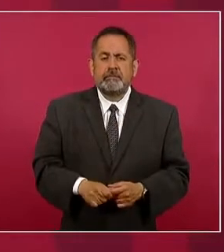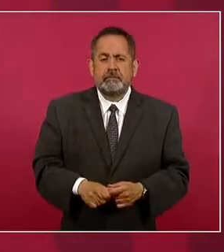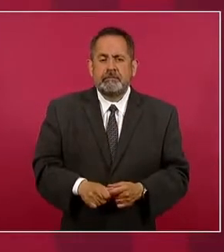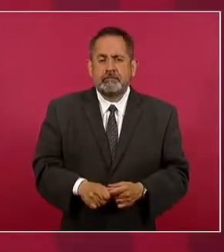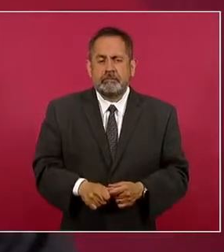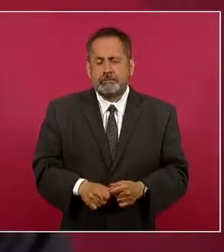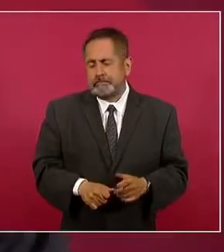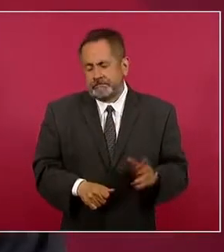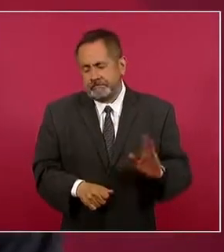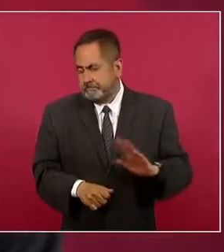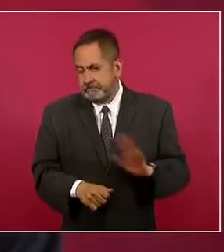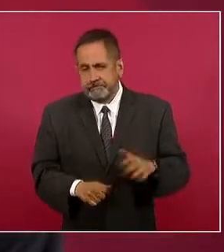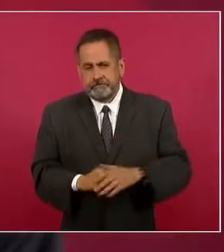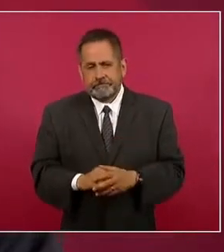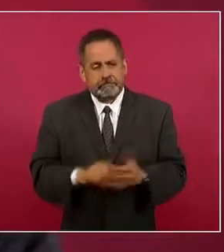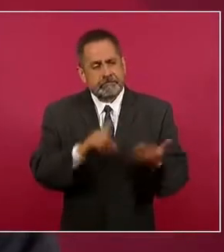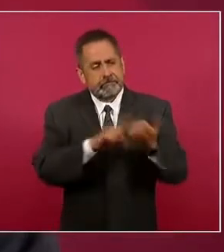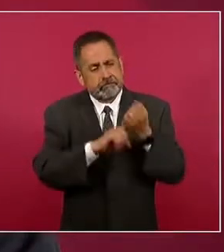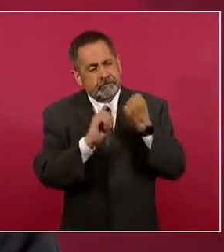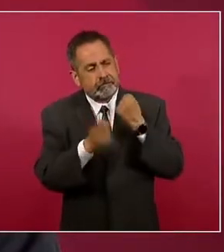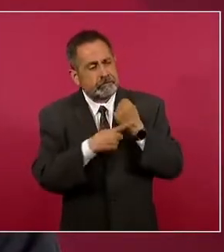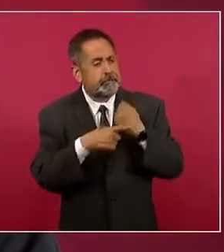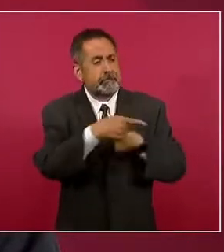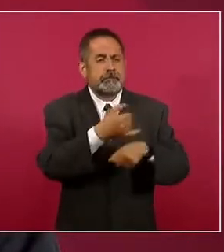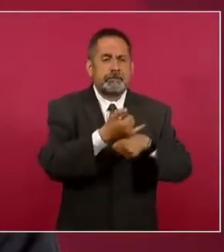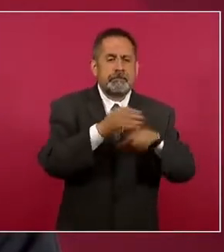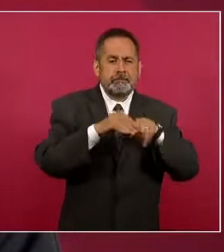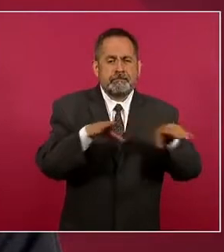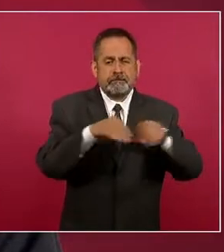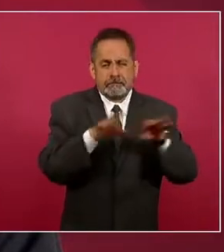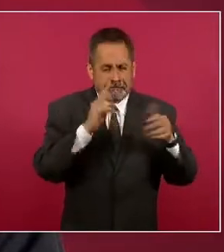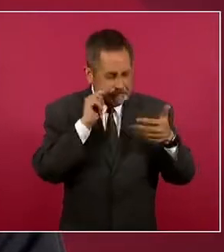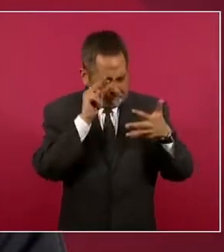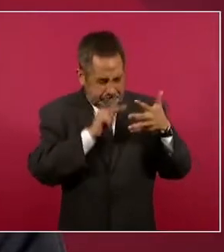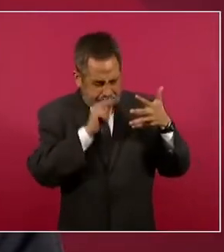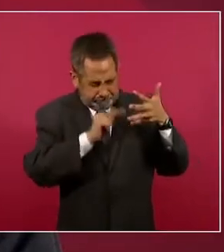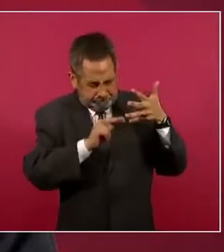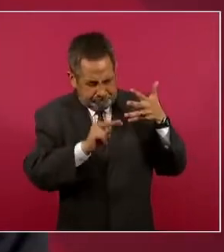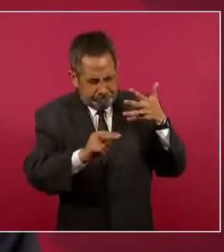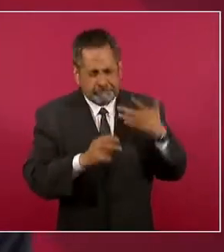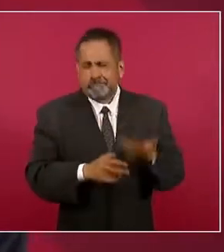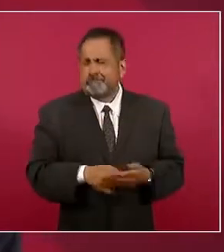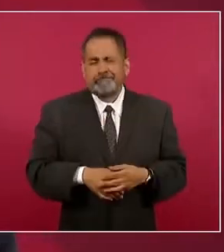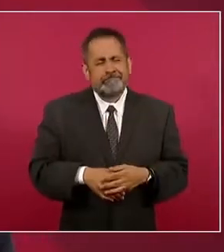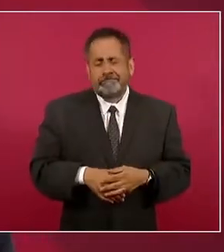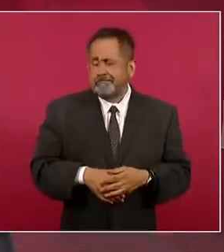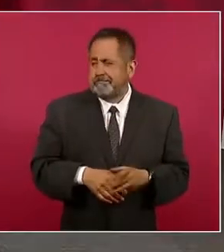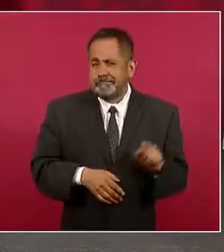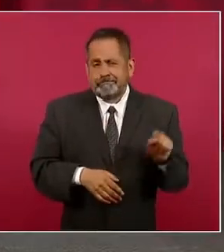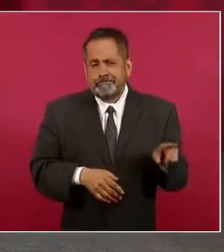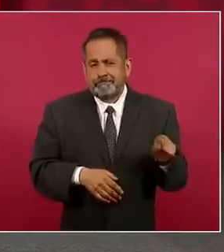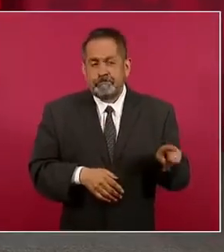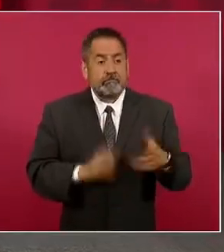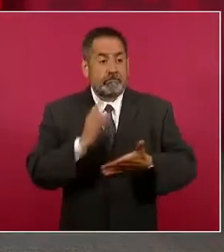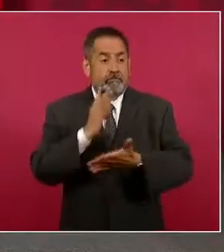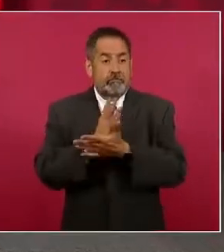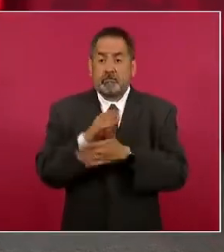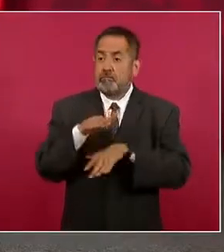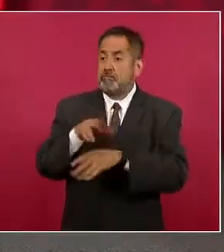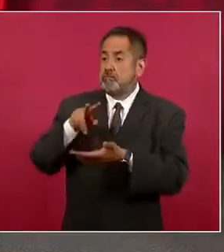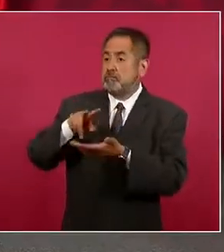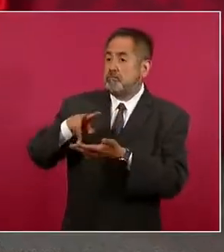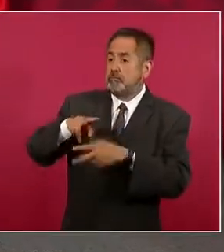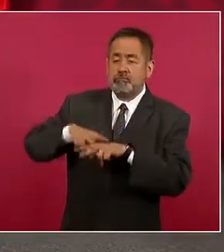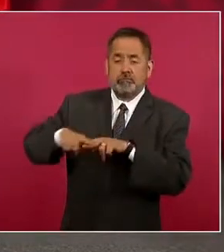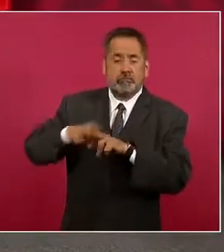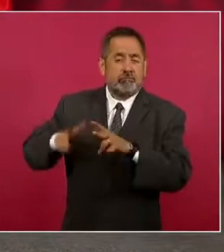Es cosa de que vean sus publicaciones, no solo es con relación al Tren Maya, siempre han